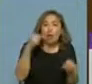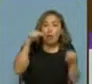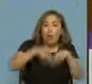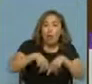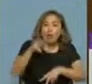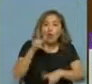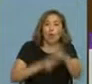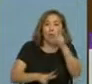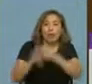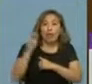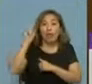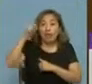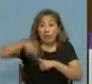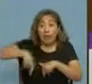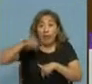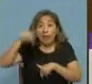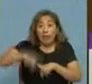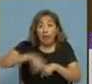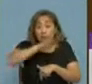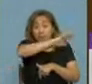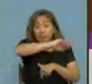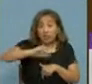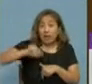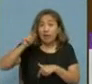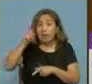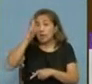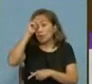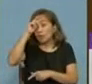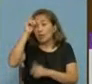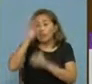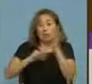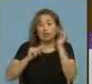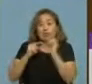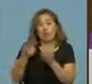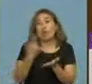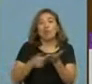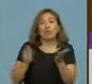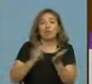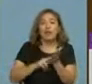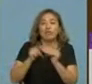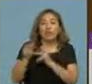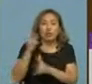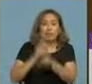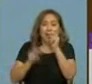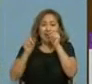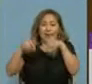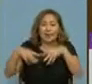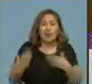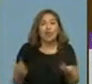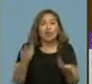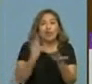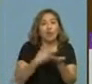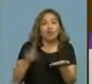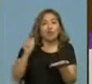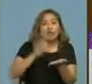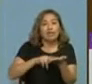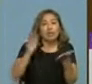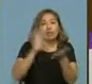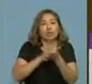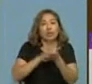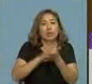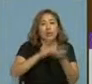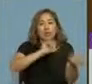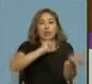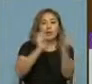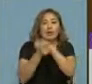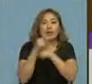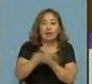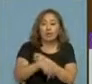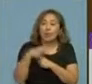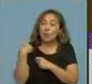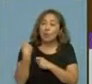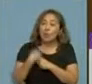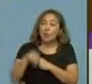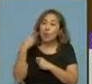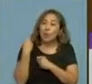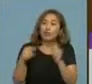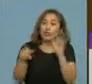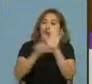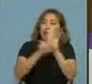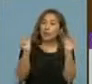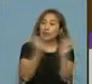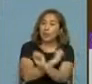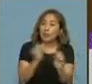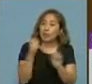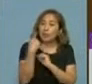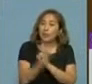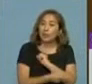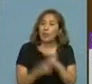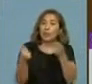está operando en el Pablo Soria. Una vez más nos toca la situación al revés. Ahora cuando nosotros sancionamos la ley,